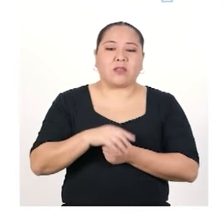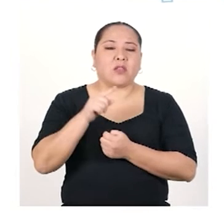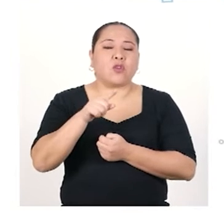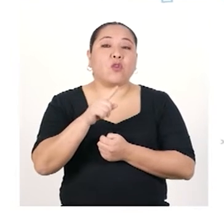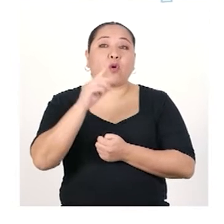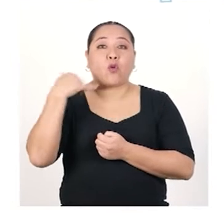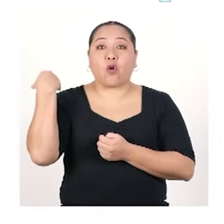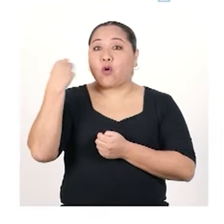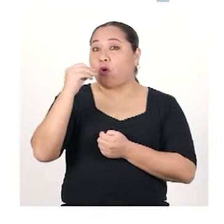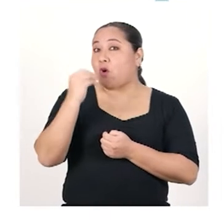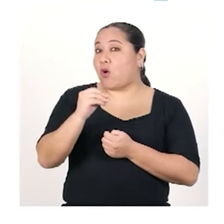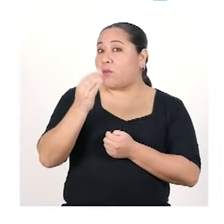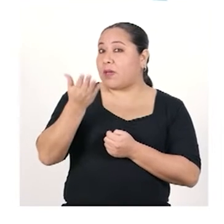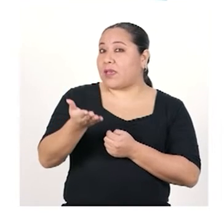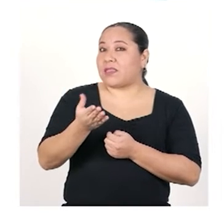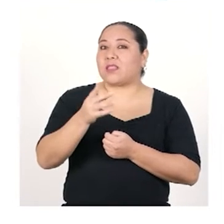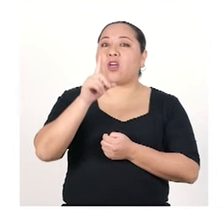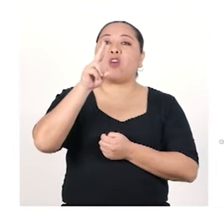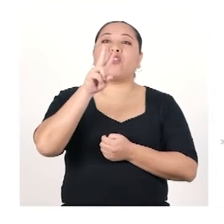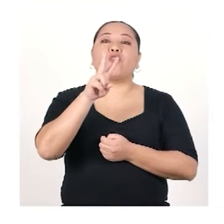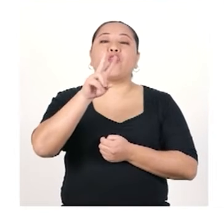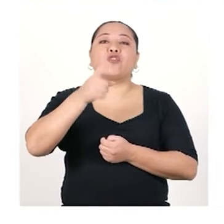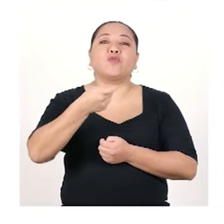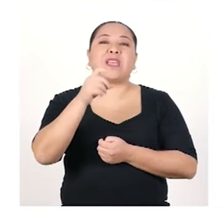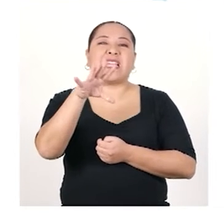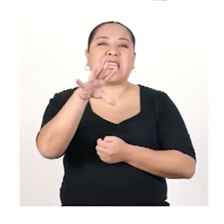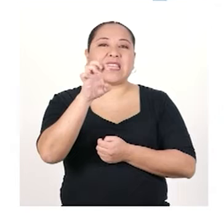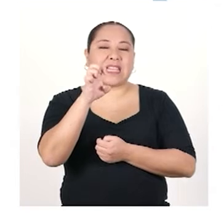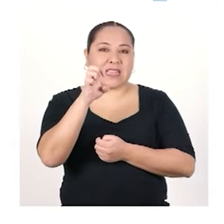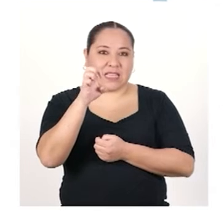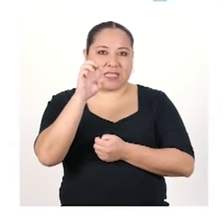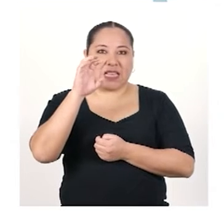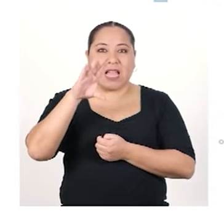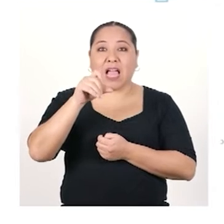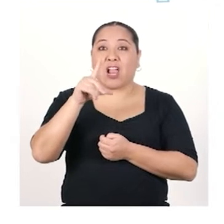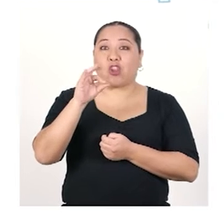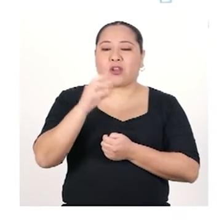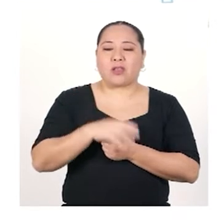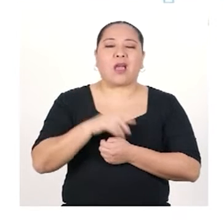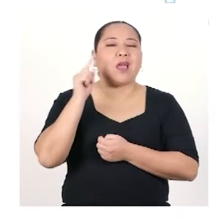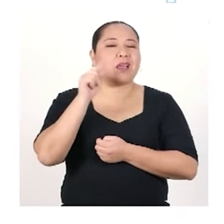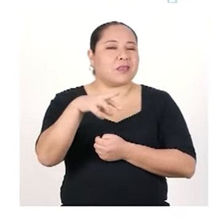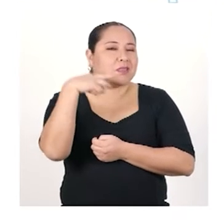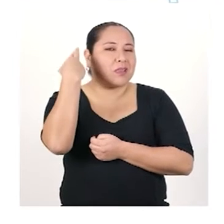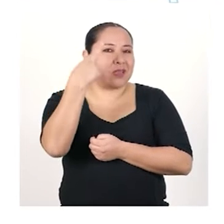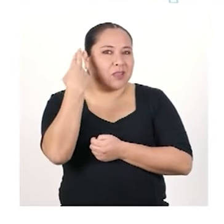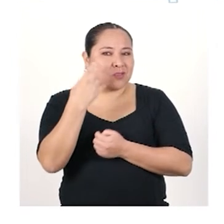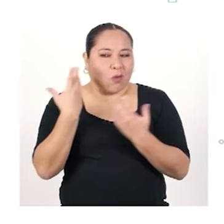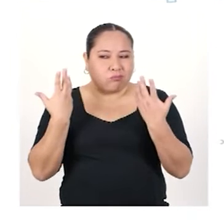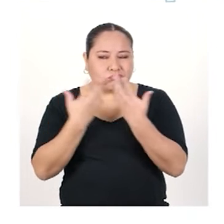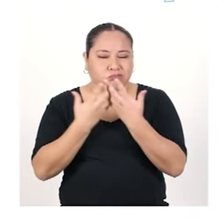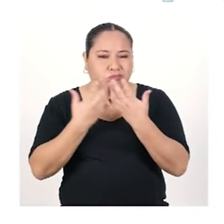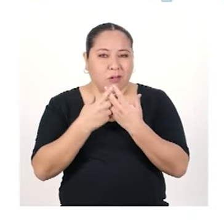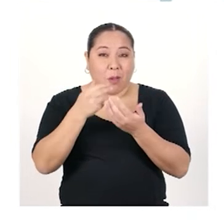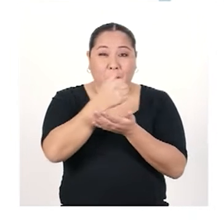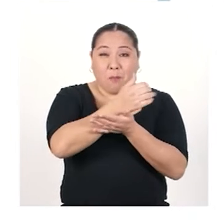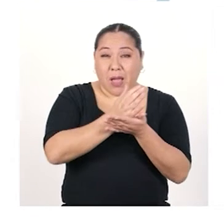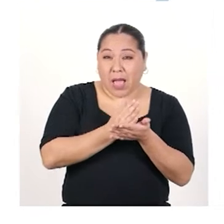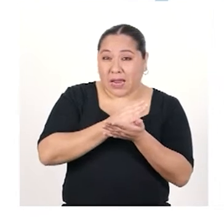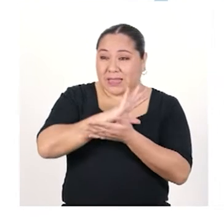debe consumir un adolescente es de 2.500. Por ello, la